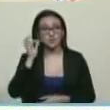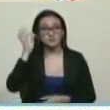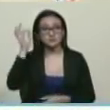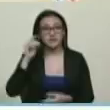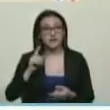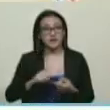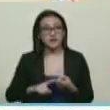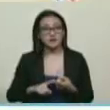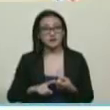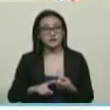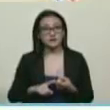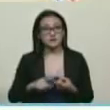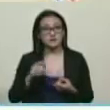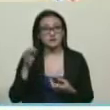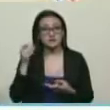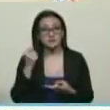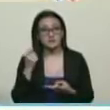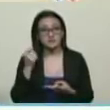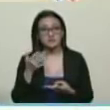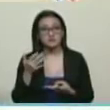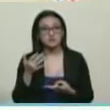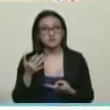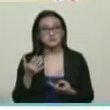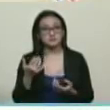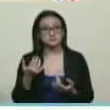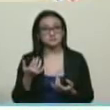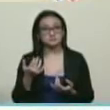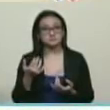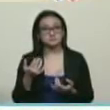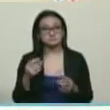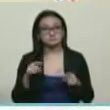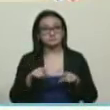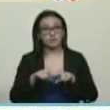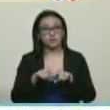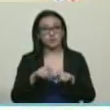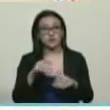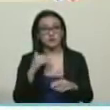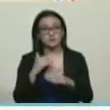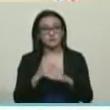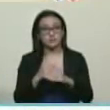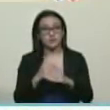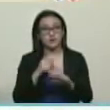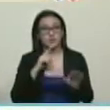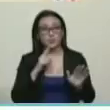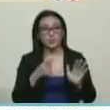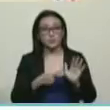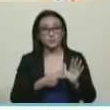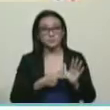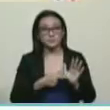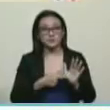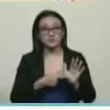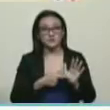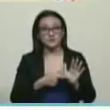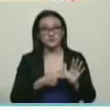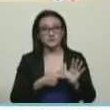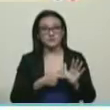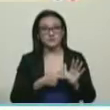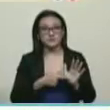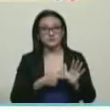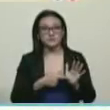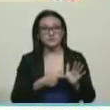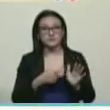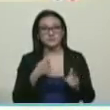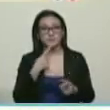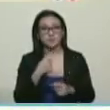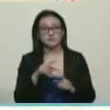concejales, allí tenemos finalmente la paridad, que se ha cumplido la paridad de género tal como lo ha